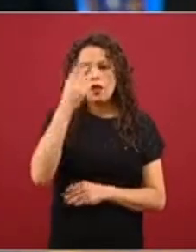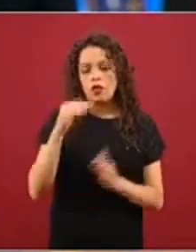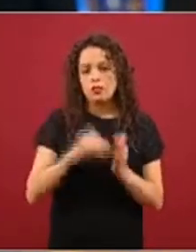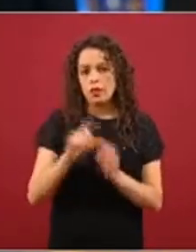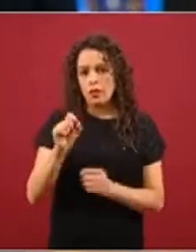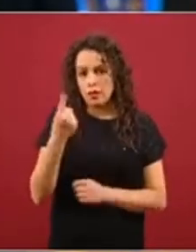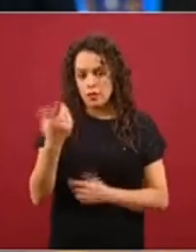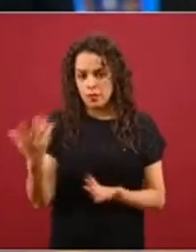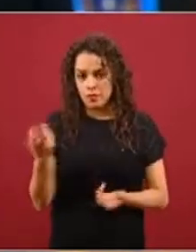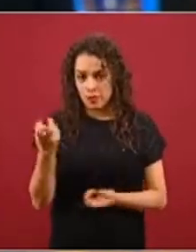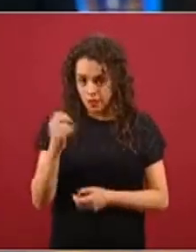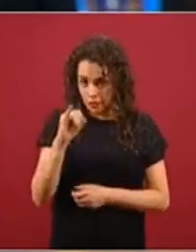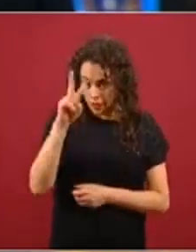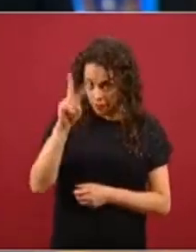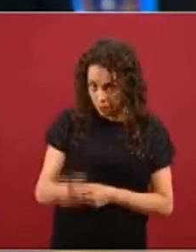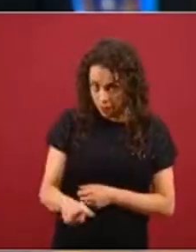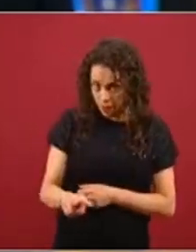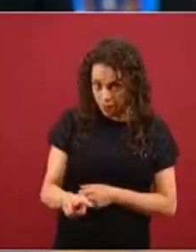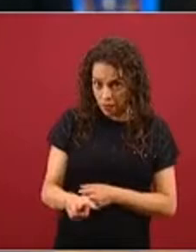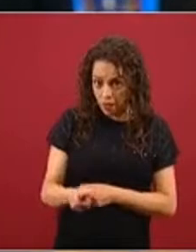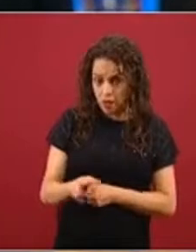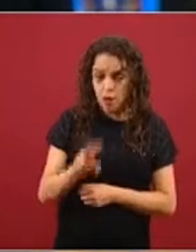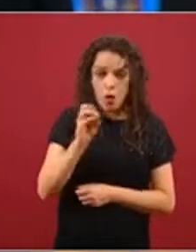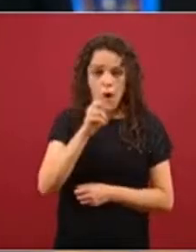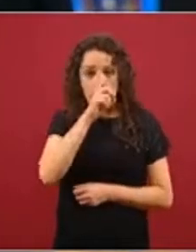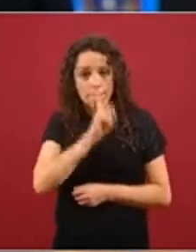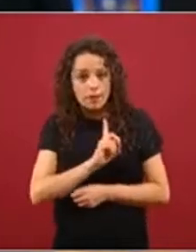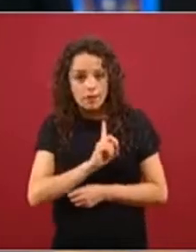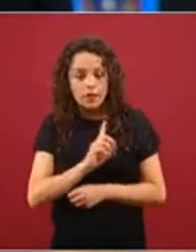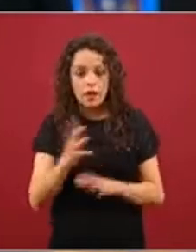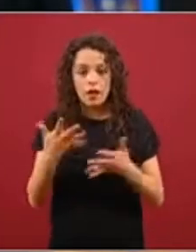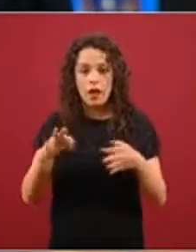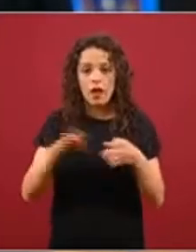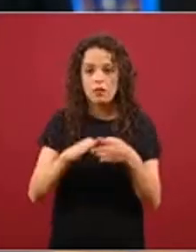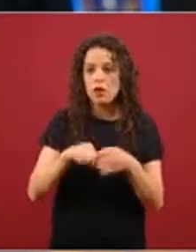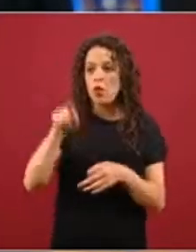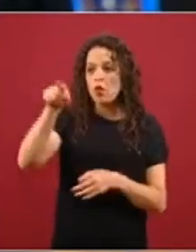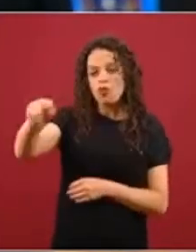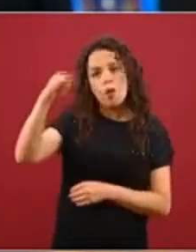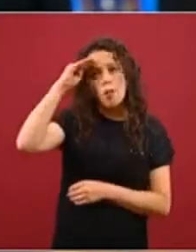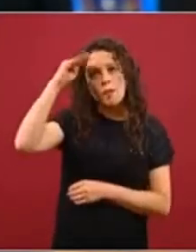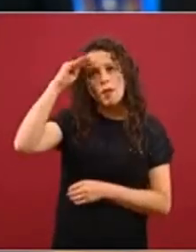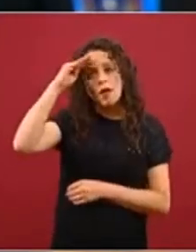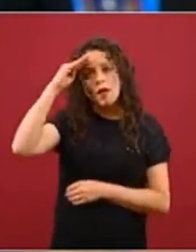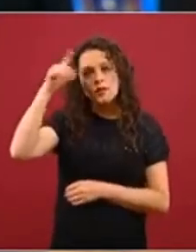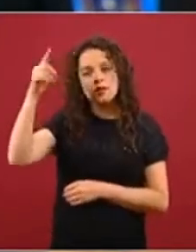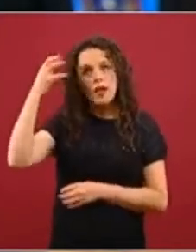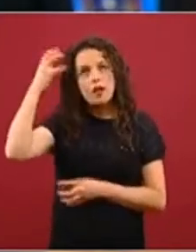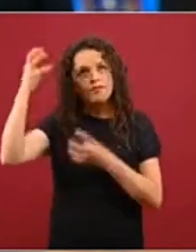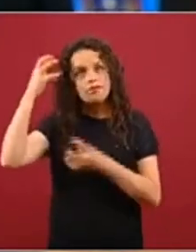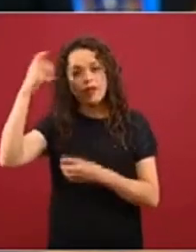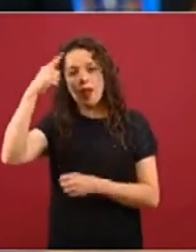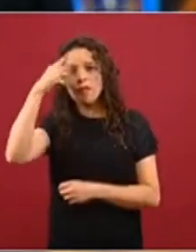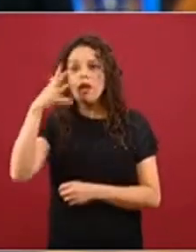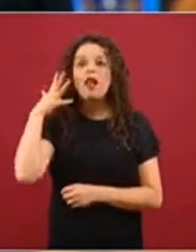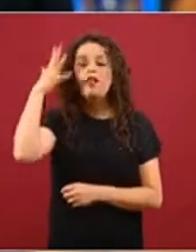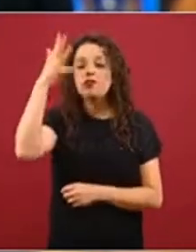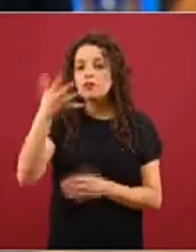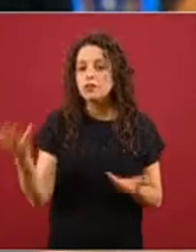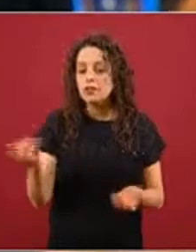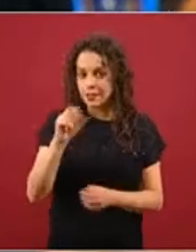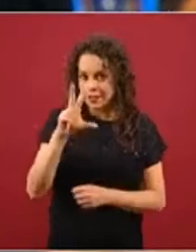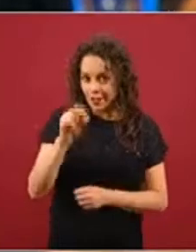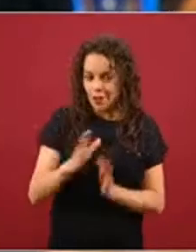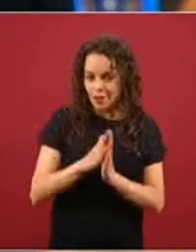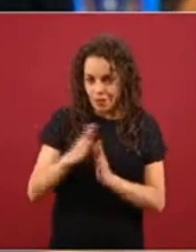¿Es acertado o va más o menos con lo que ustedes están estimando? Y la última pregunta sería… ayer